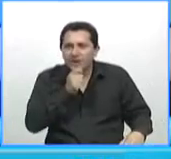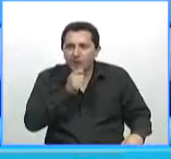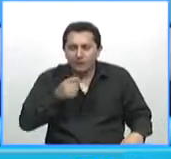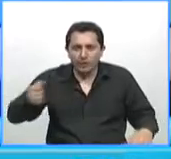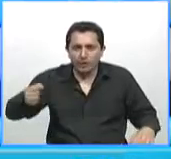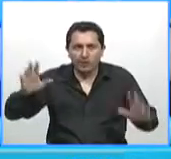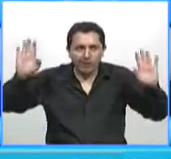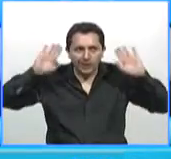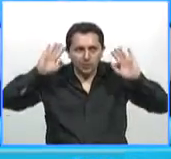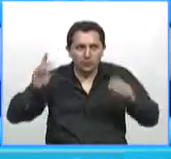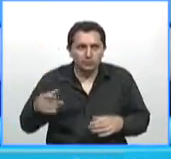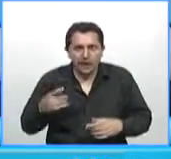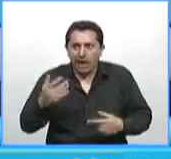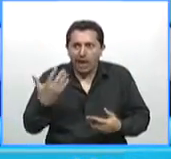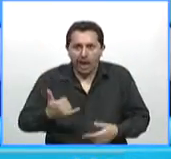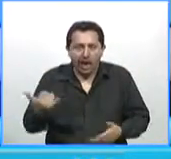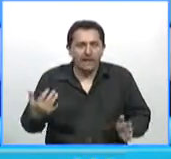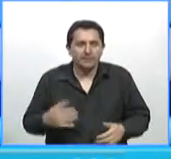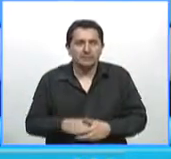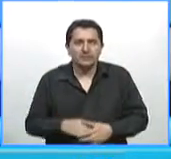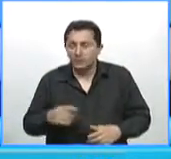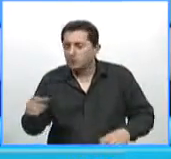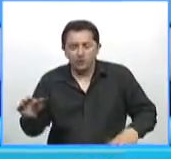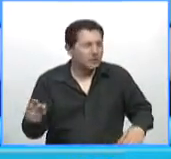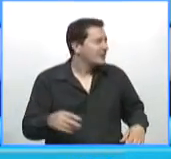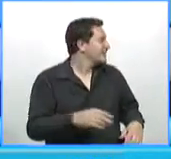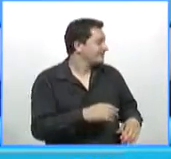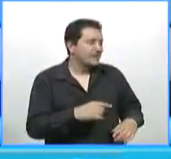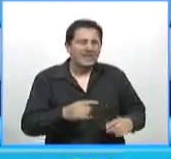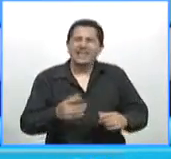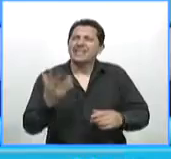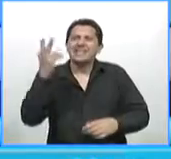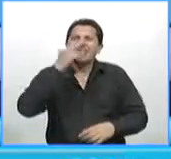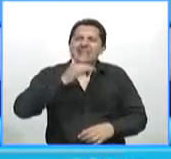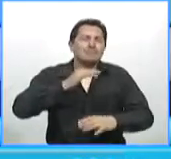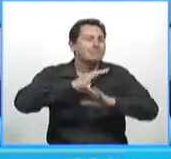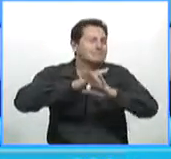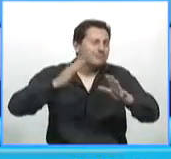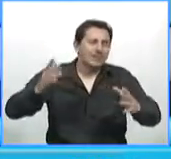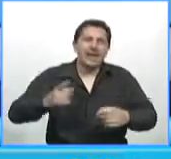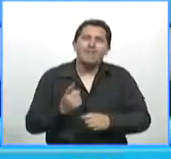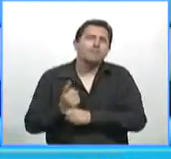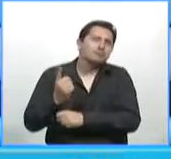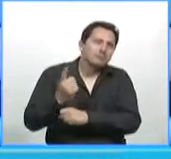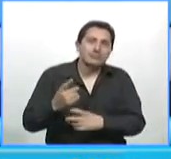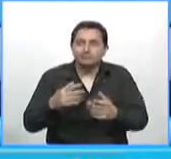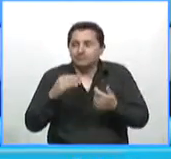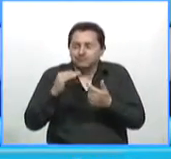Estaría mal si estás pensando en otras cosas. Obvio. Me di vuelta y dije, la hija de... Y la que...